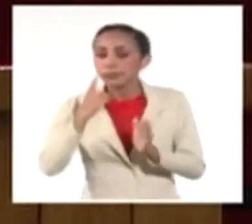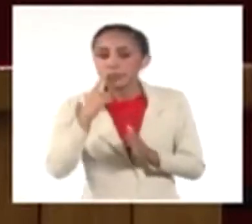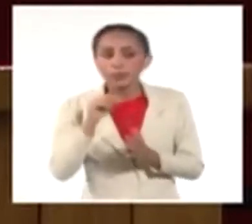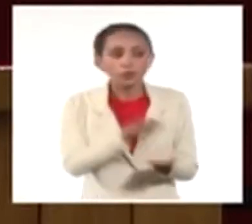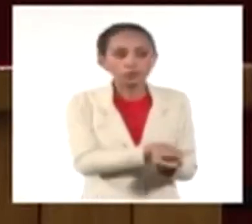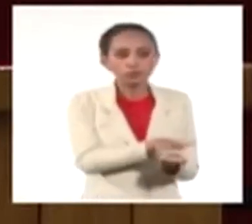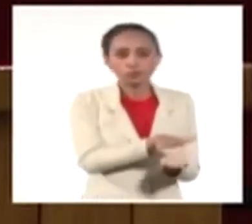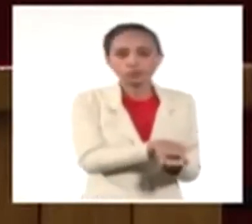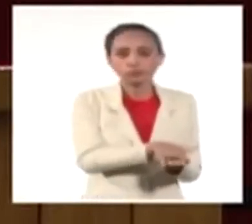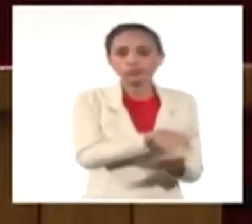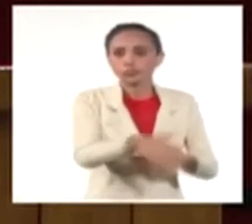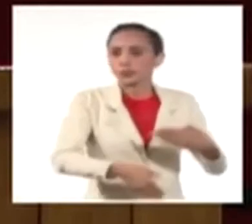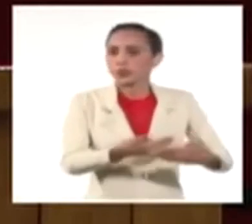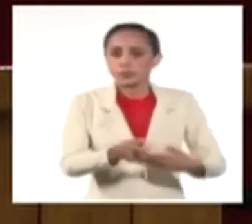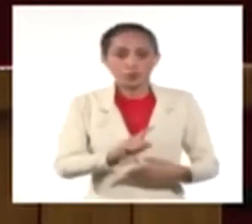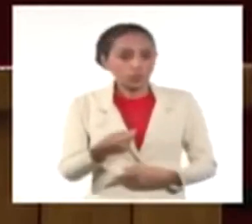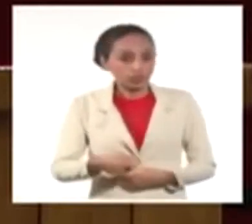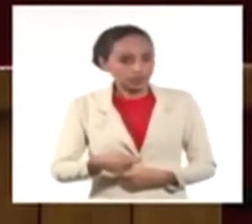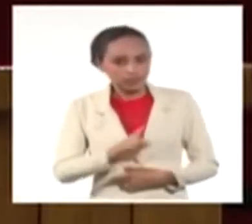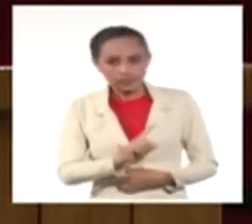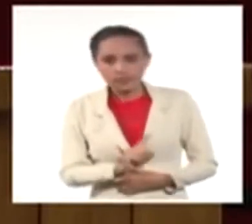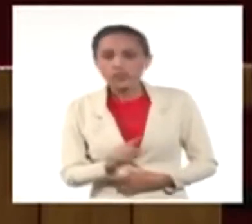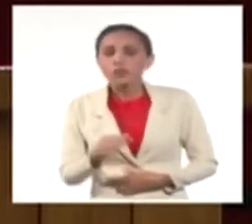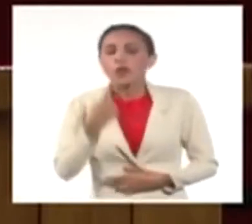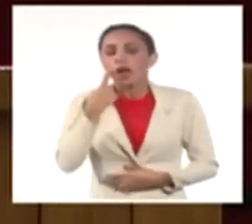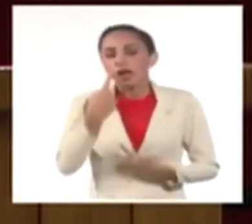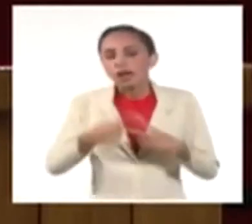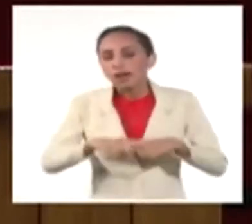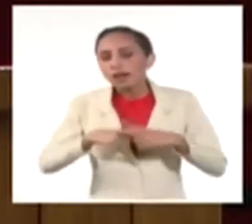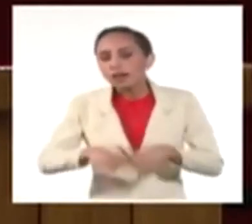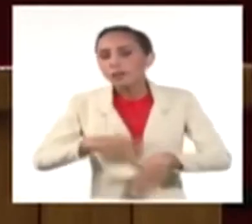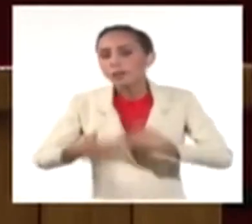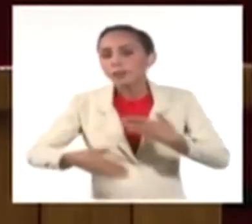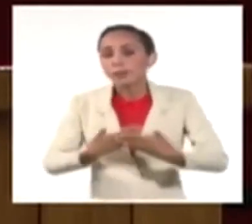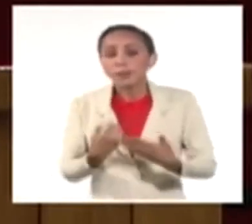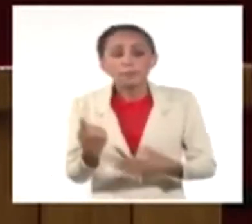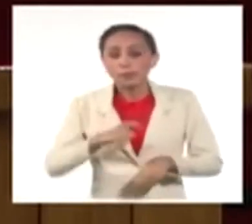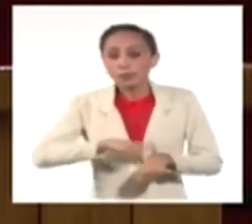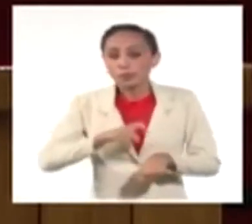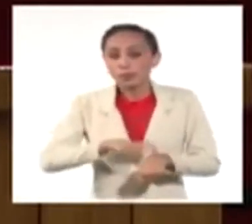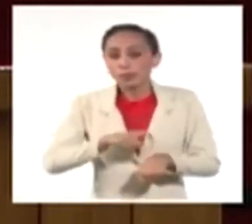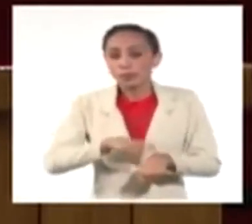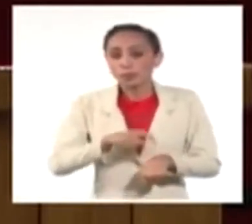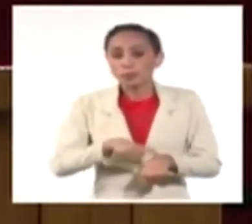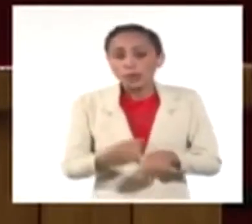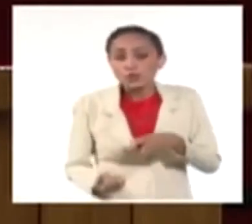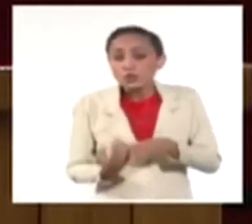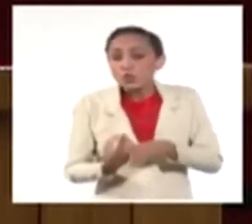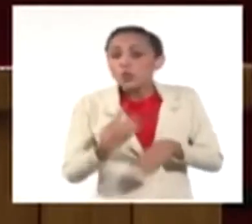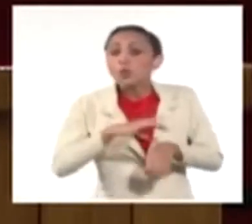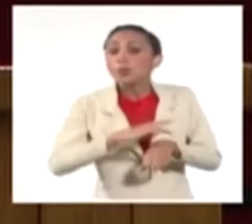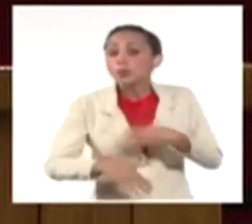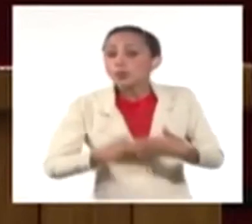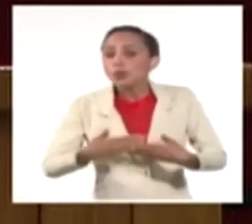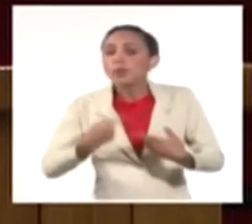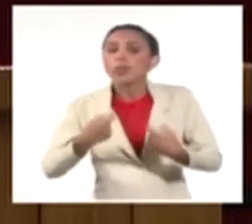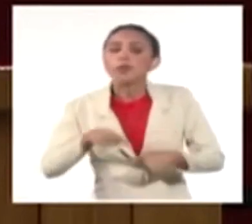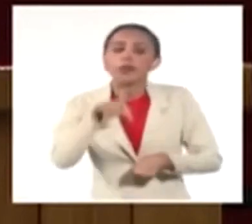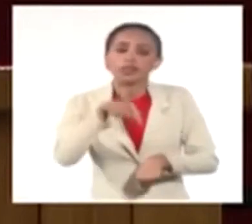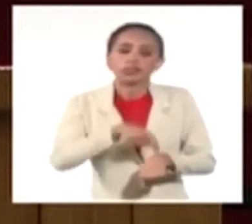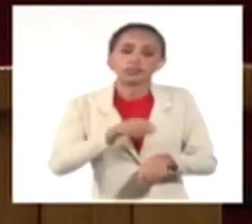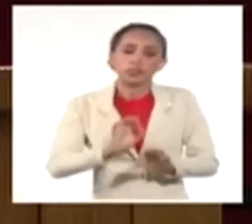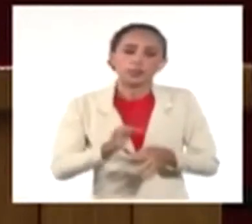los problemas y corregirlos desde el primer momento en que se presente una